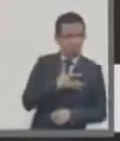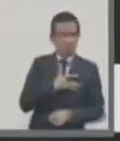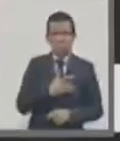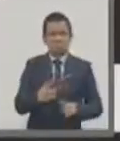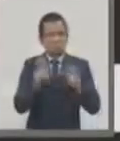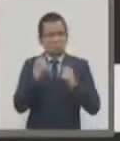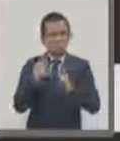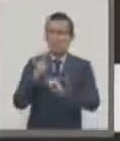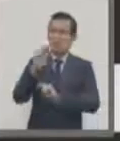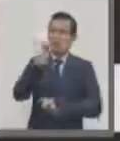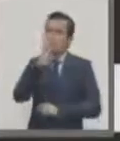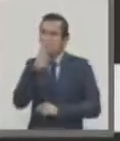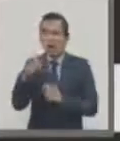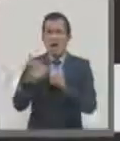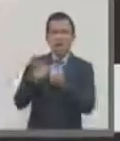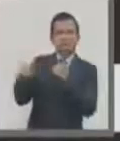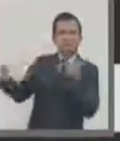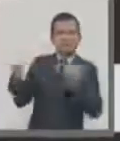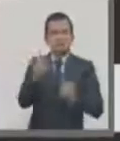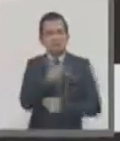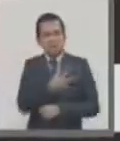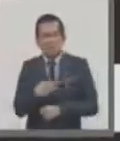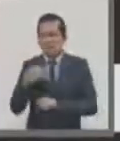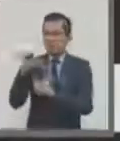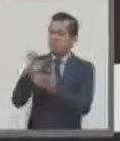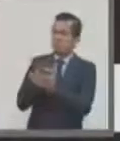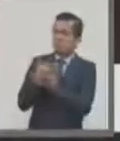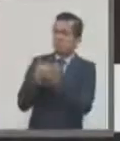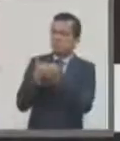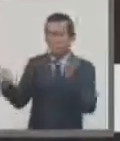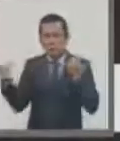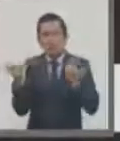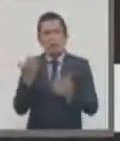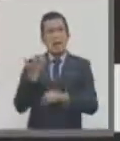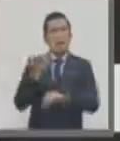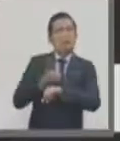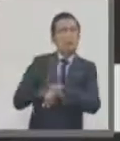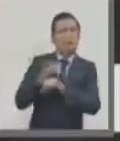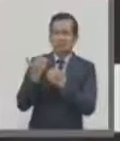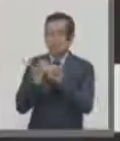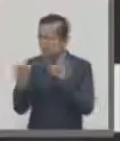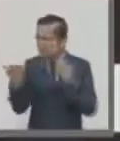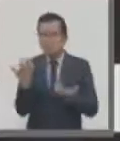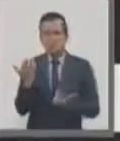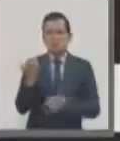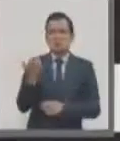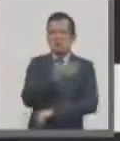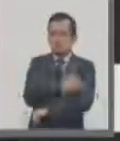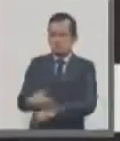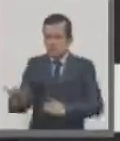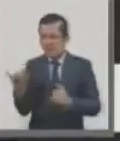de hijos, a esposos de esposas, a amigos, a parientes, a